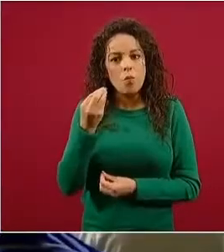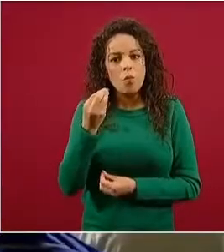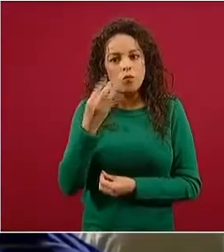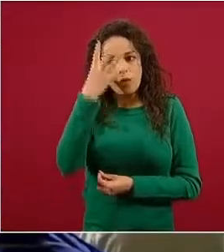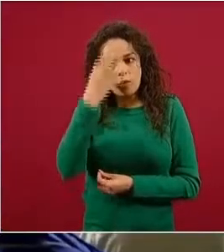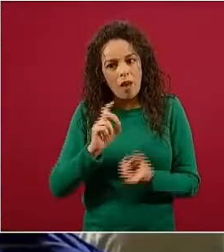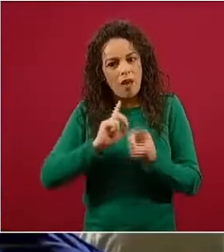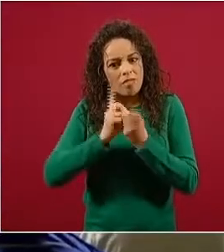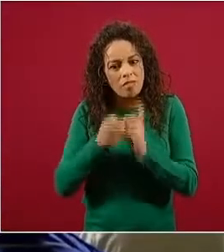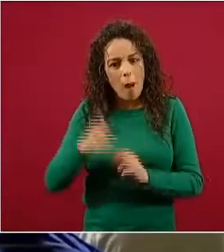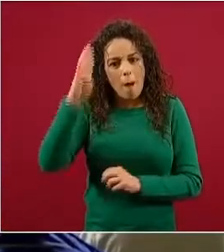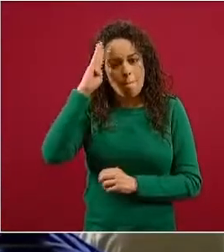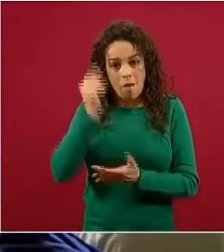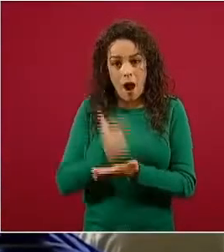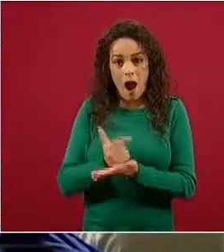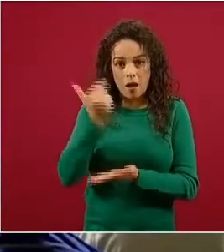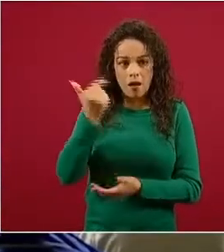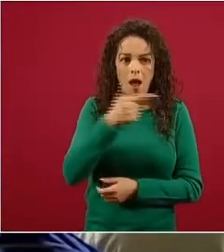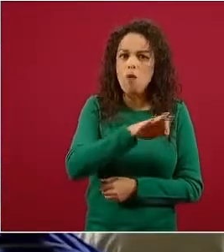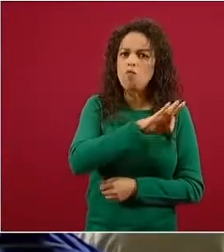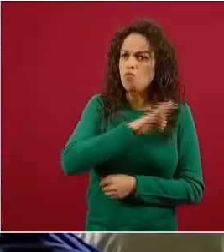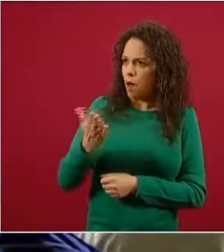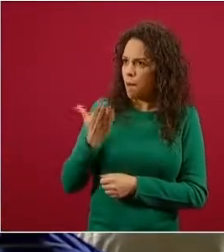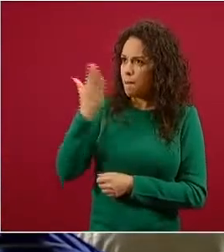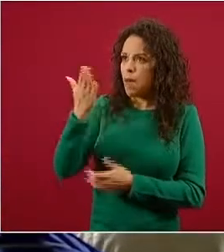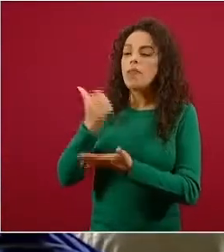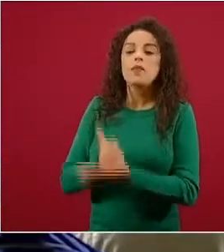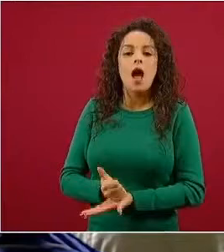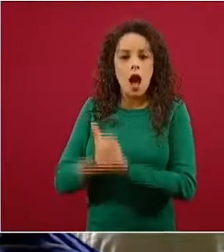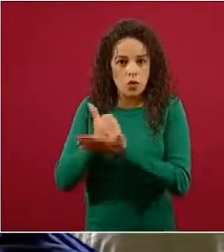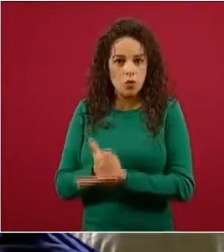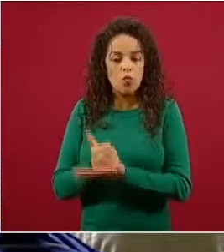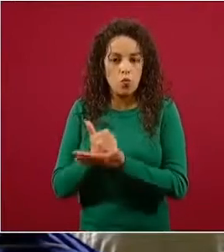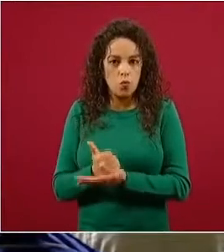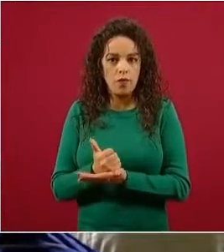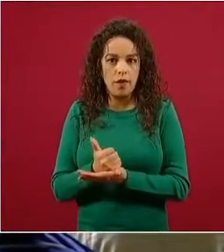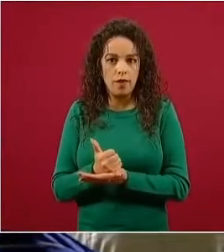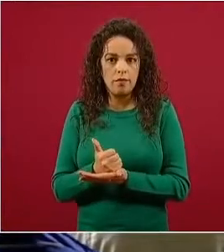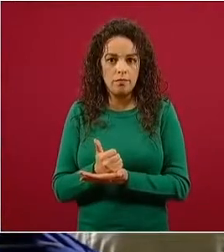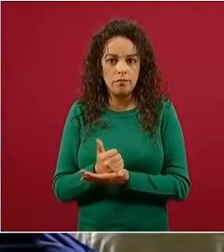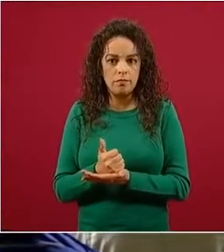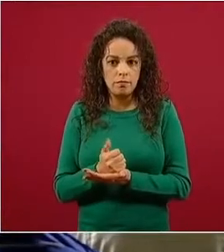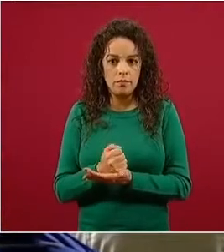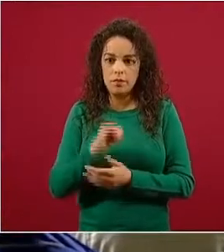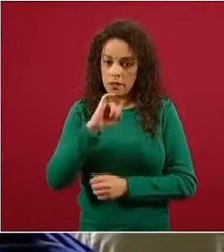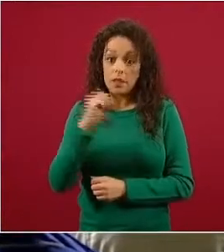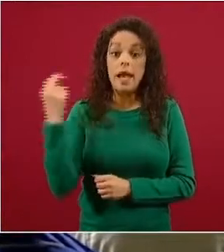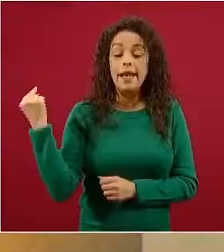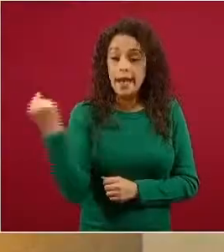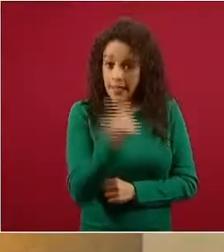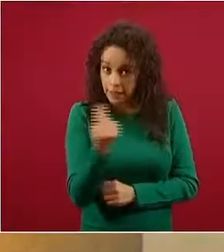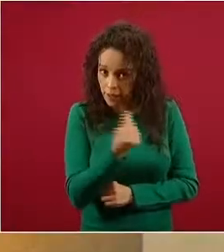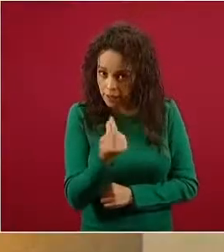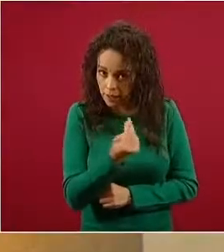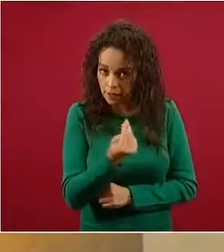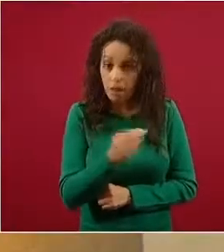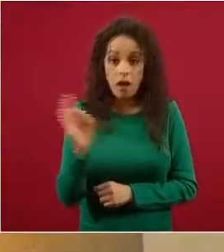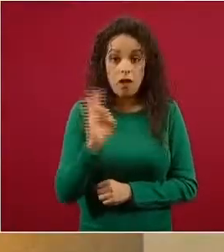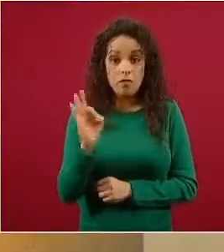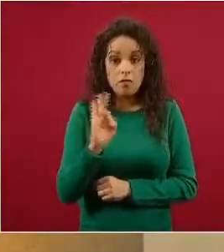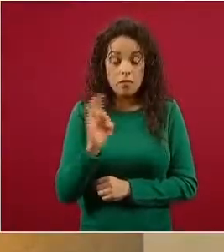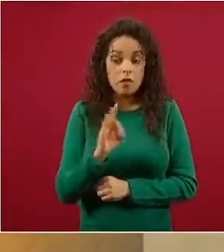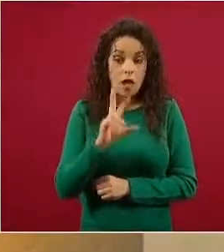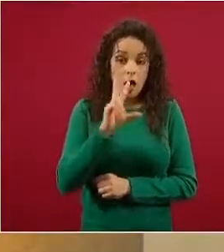es fácil, no es rápido y realmente la duración y la intensidad va a depender también de muchos factores